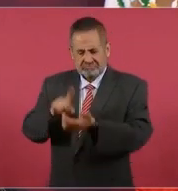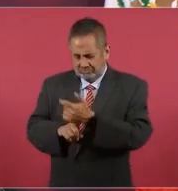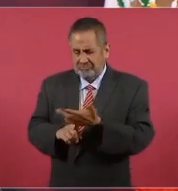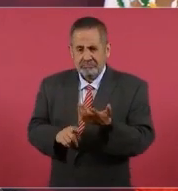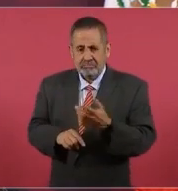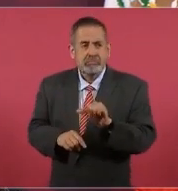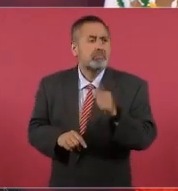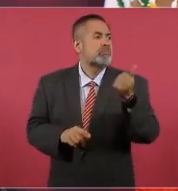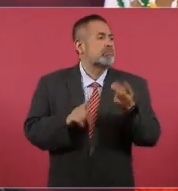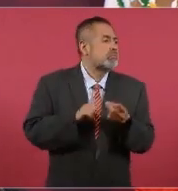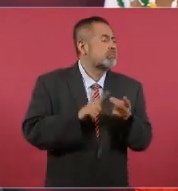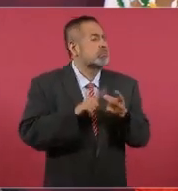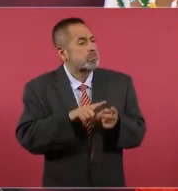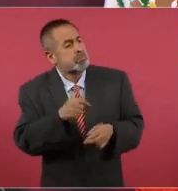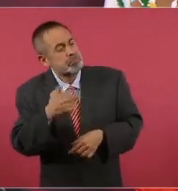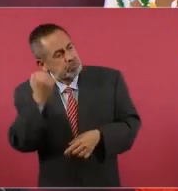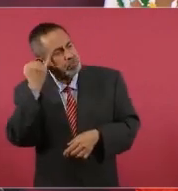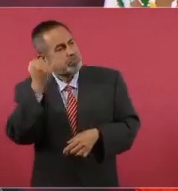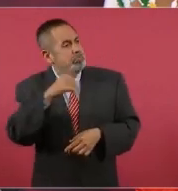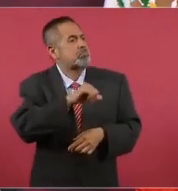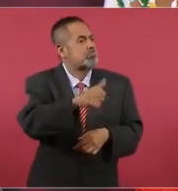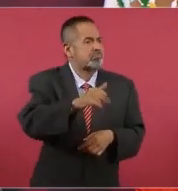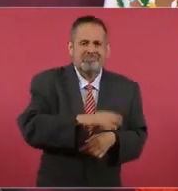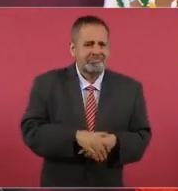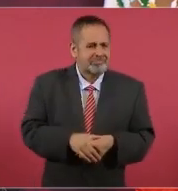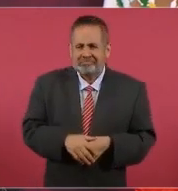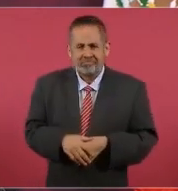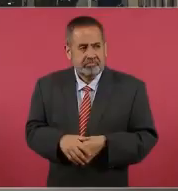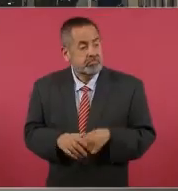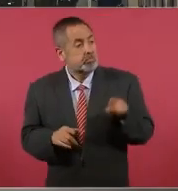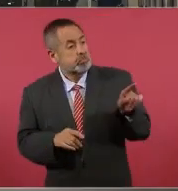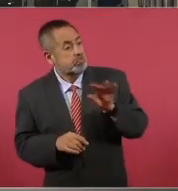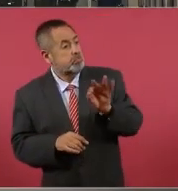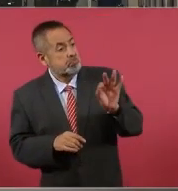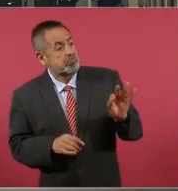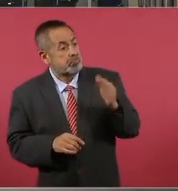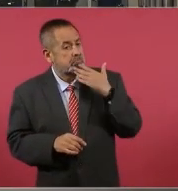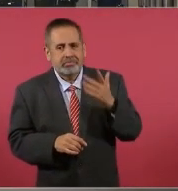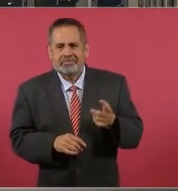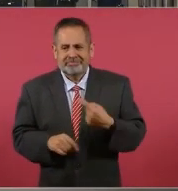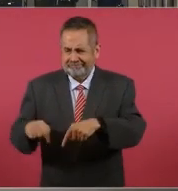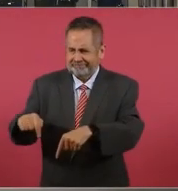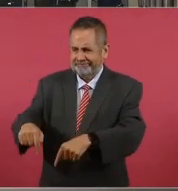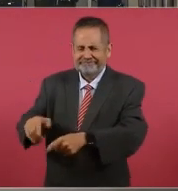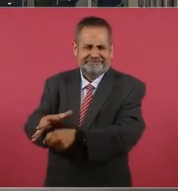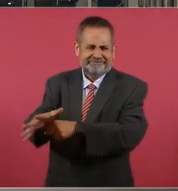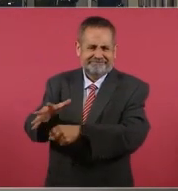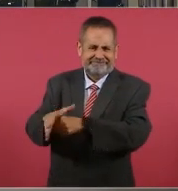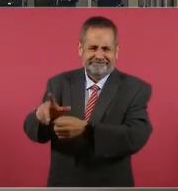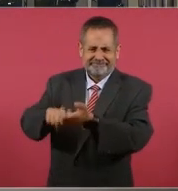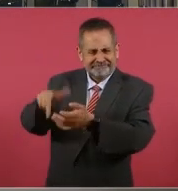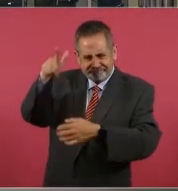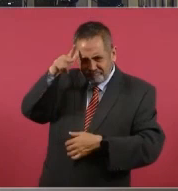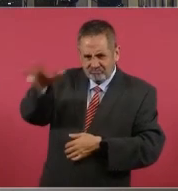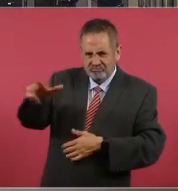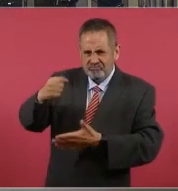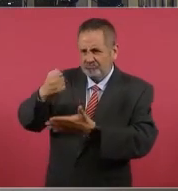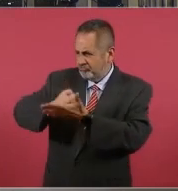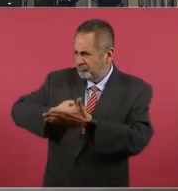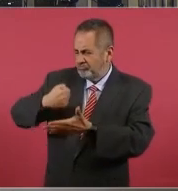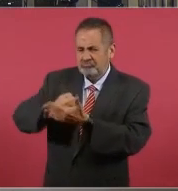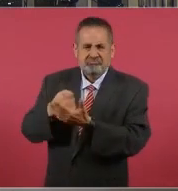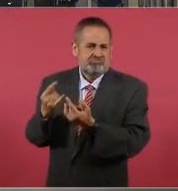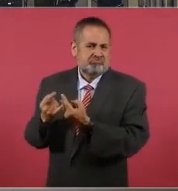en otras partes a dirigentes o ejemplos de luchadores sociales si los